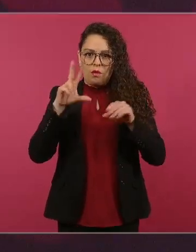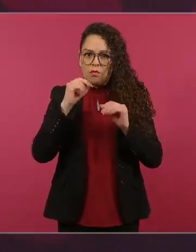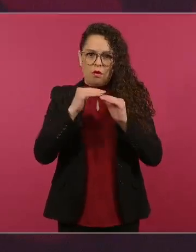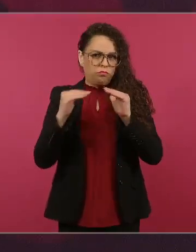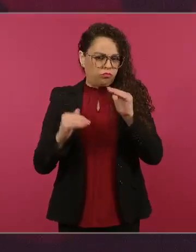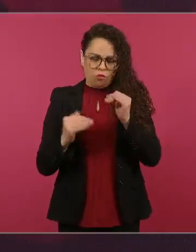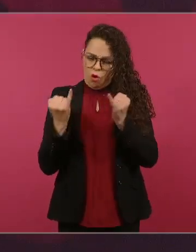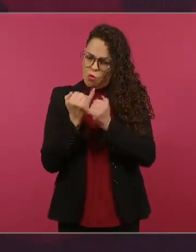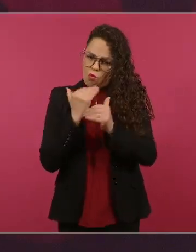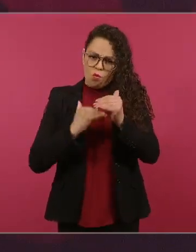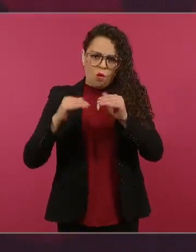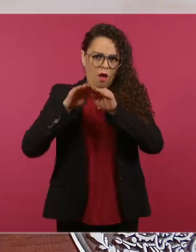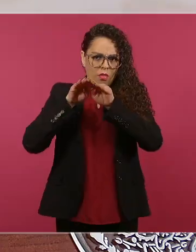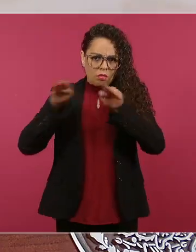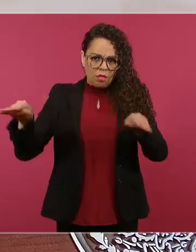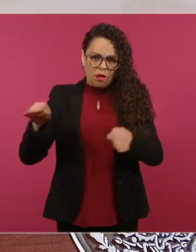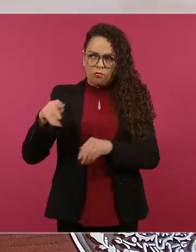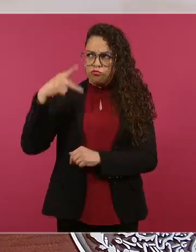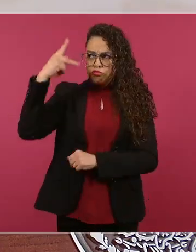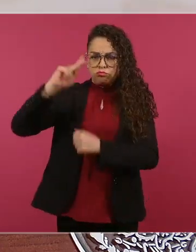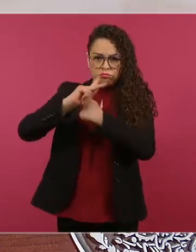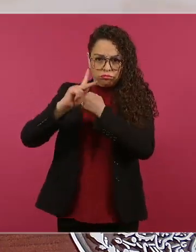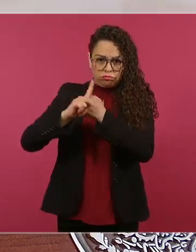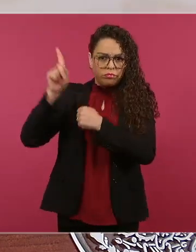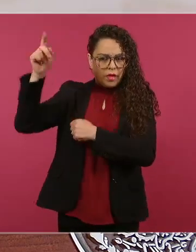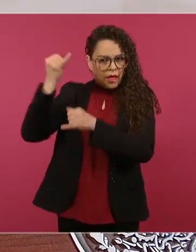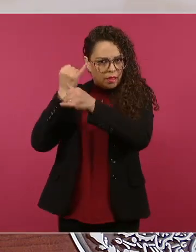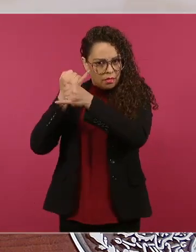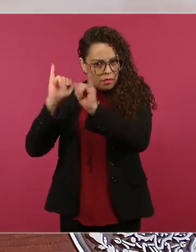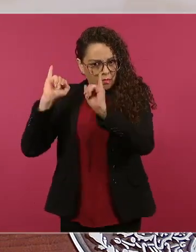porque somos países independientes, soberanos,